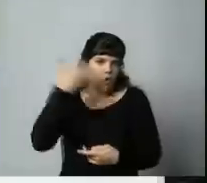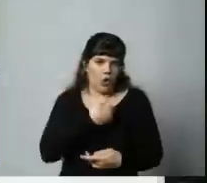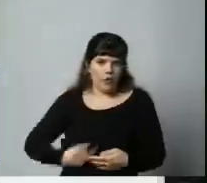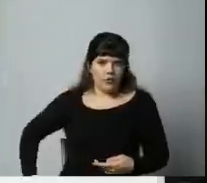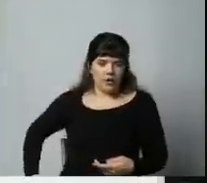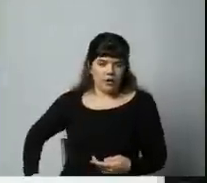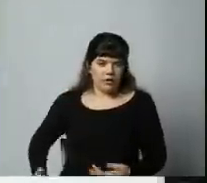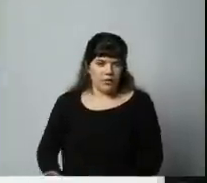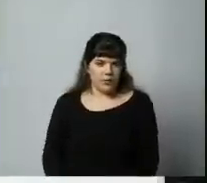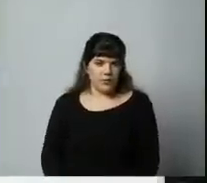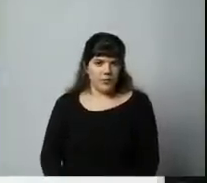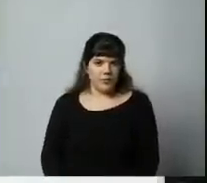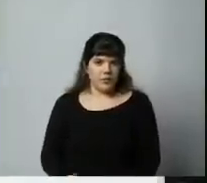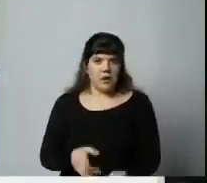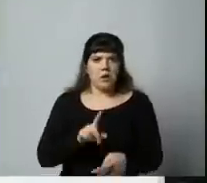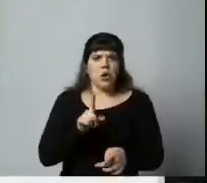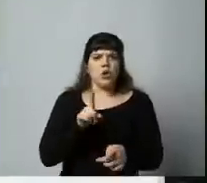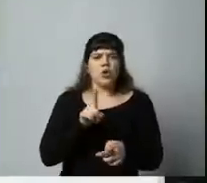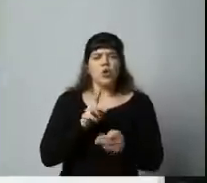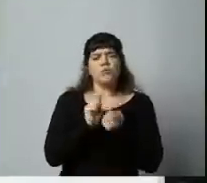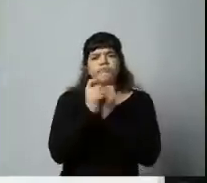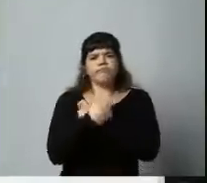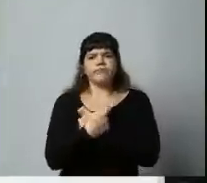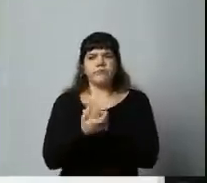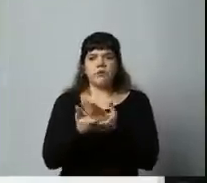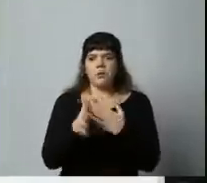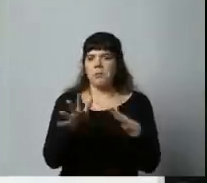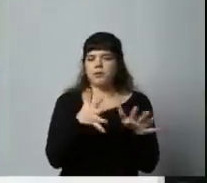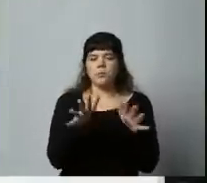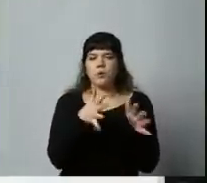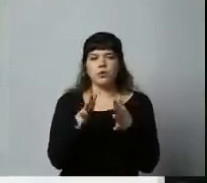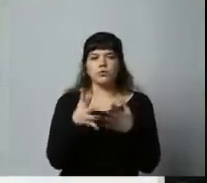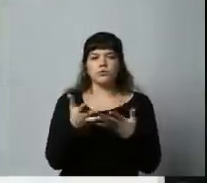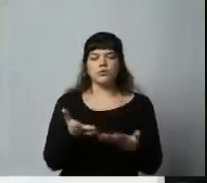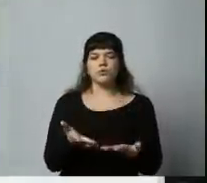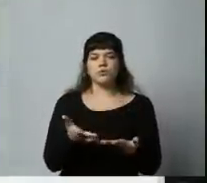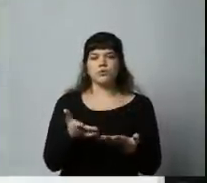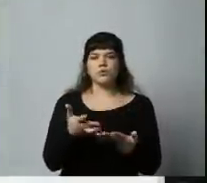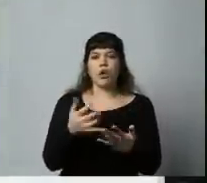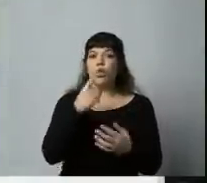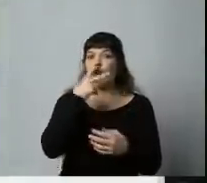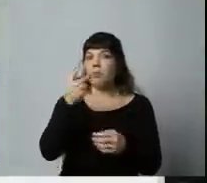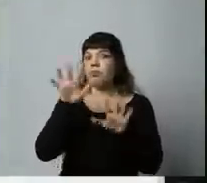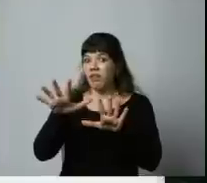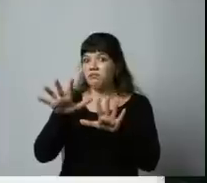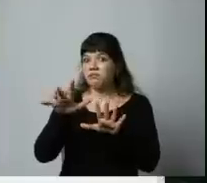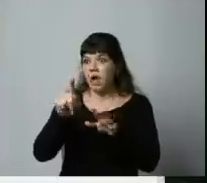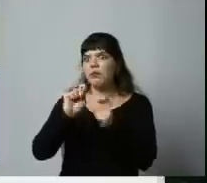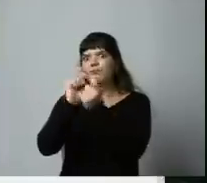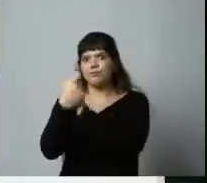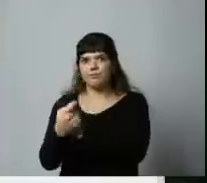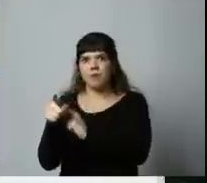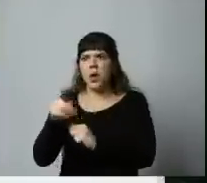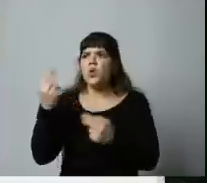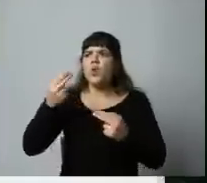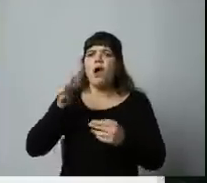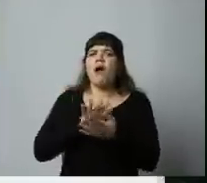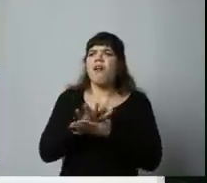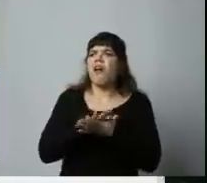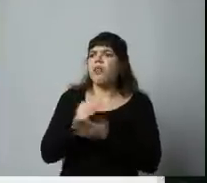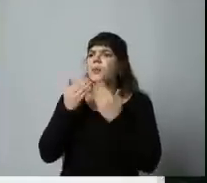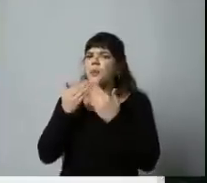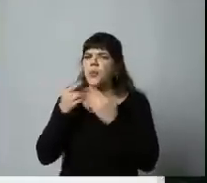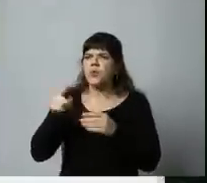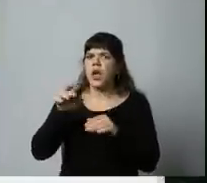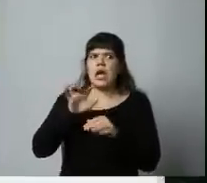del gobierno anterior y no fue modificada hasta este 2010 y no hubo cuestionamiento nadie cuestionó las